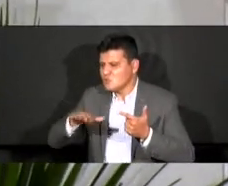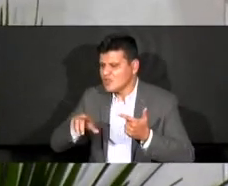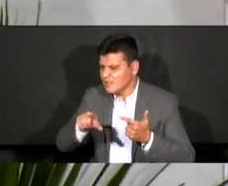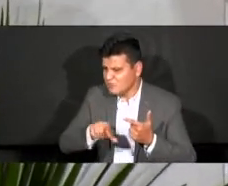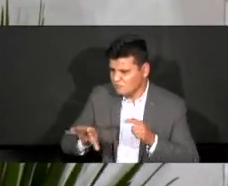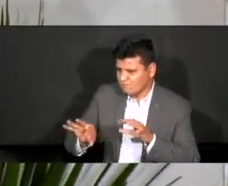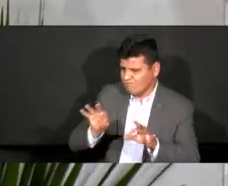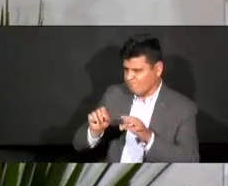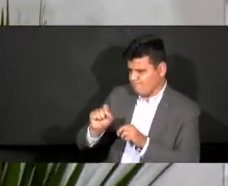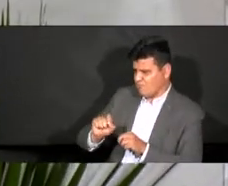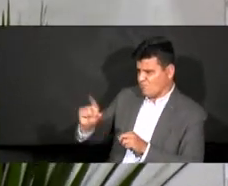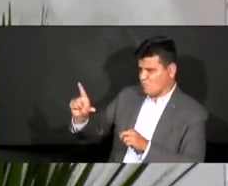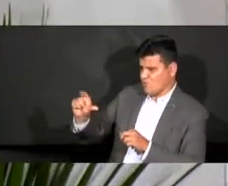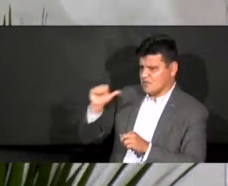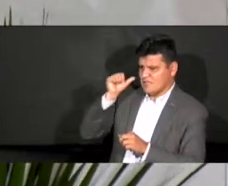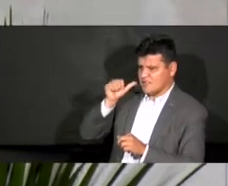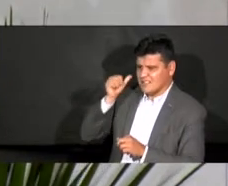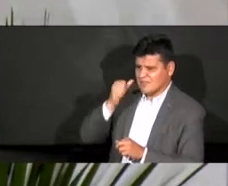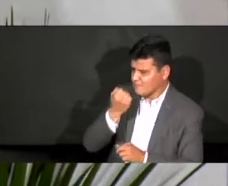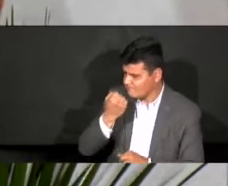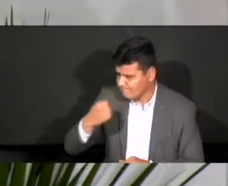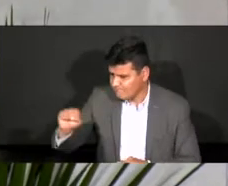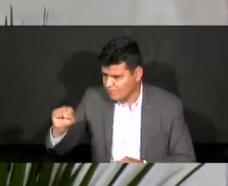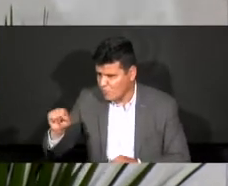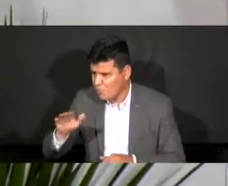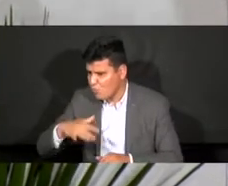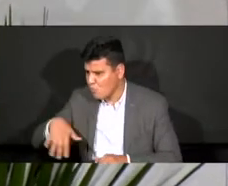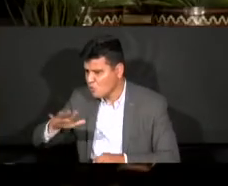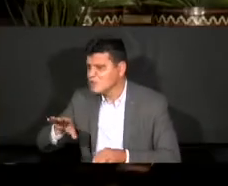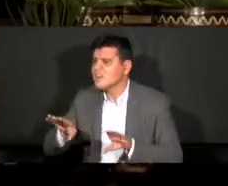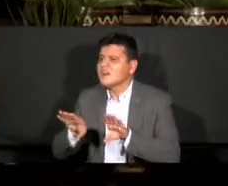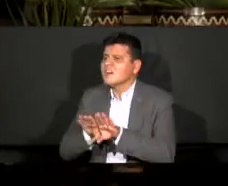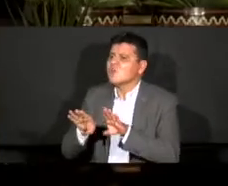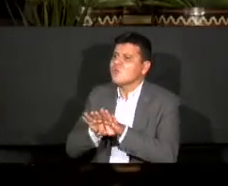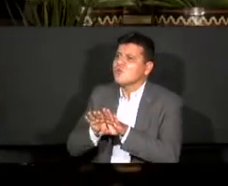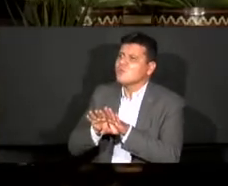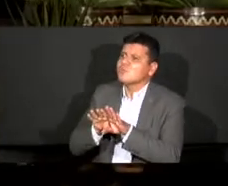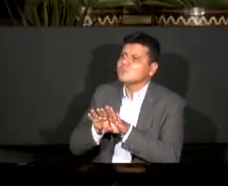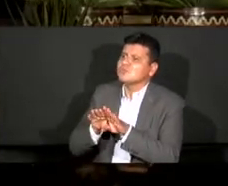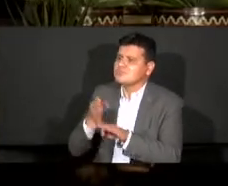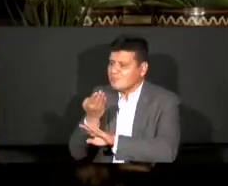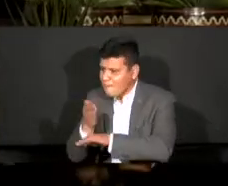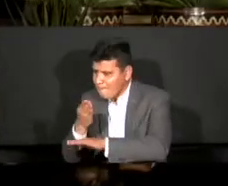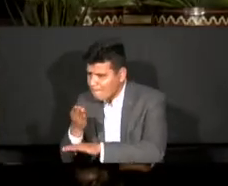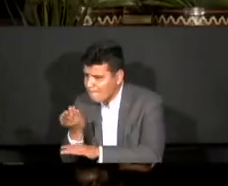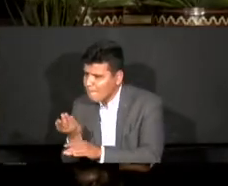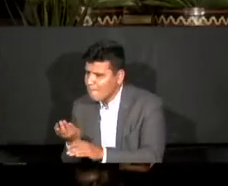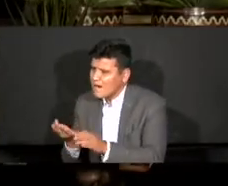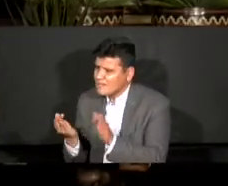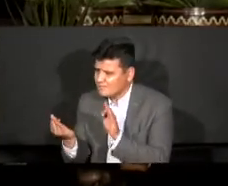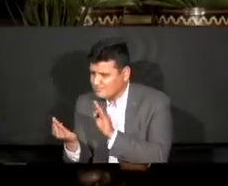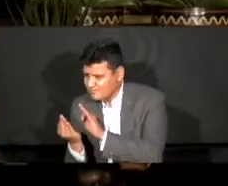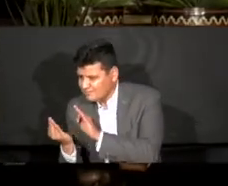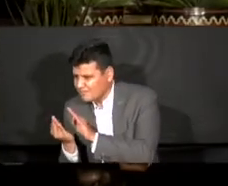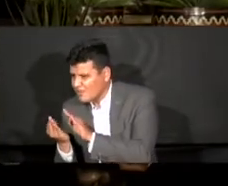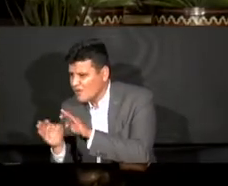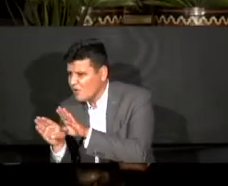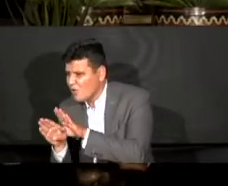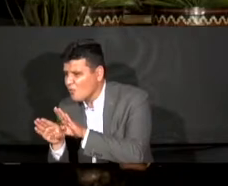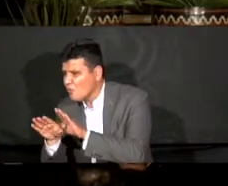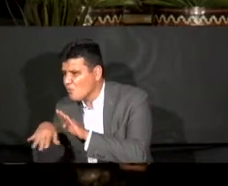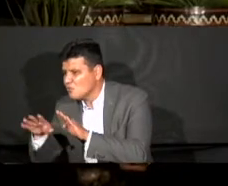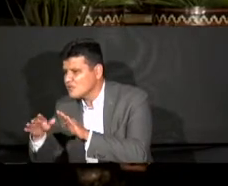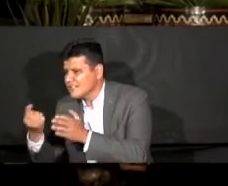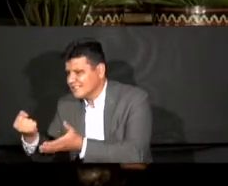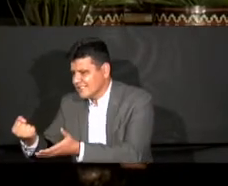que nuestros financiamientos tengan las mejores condiciones del mercado. Revisaremos las ya